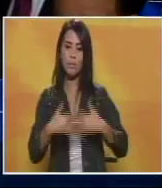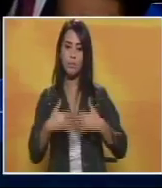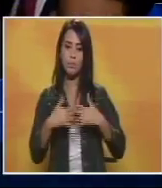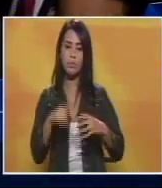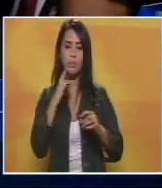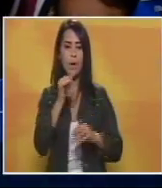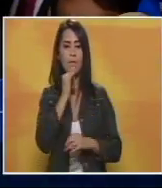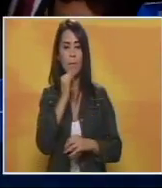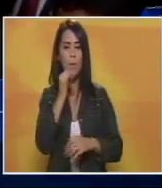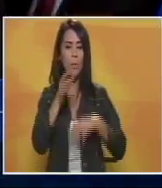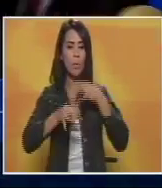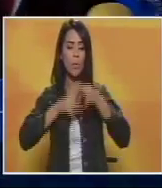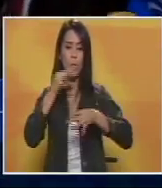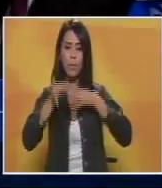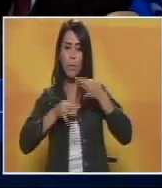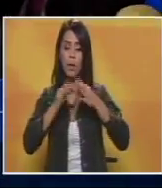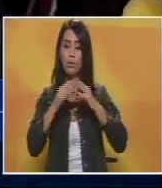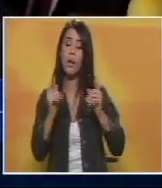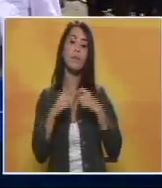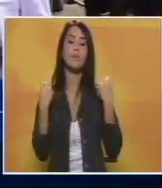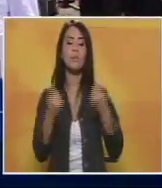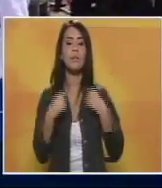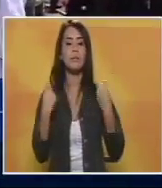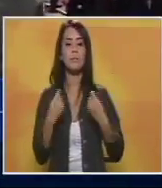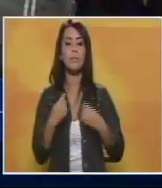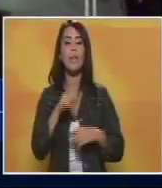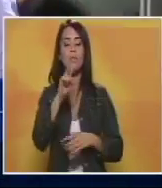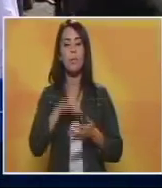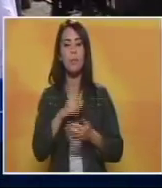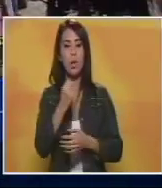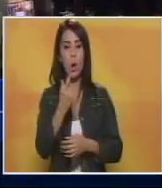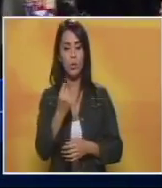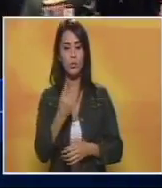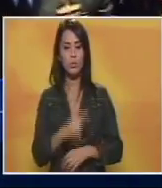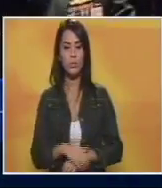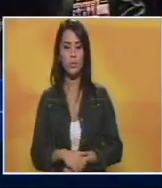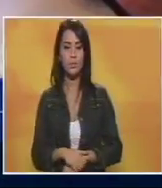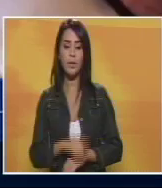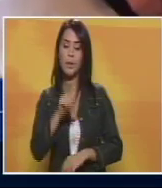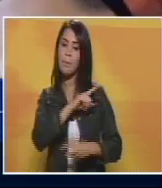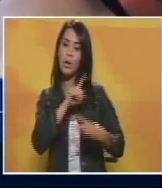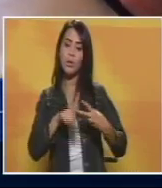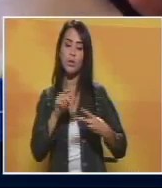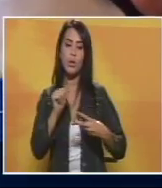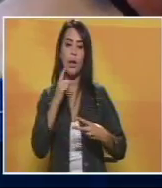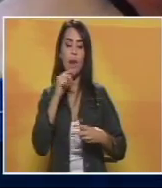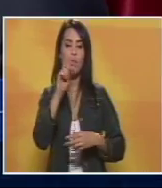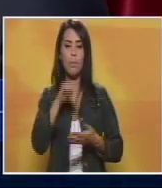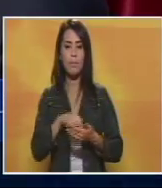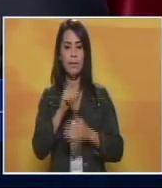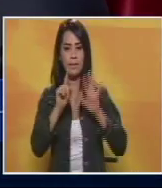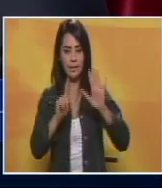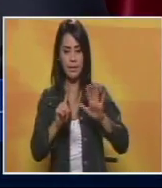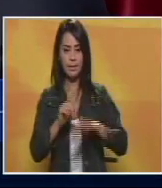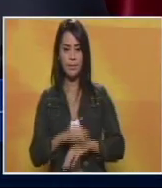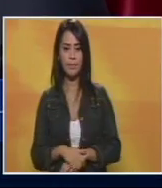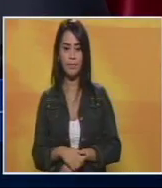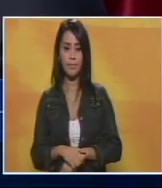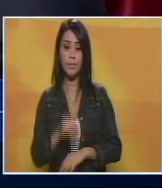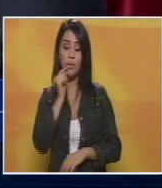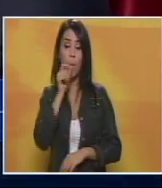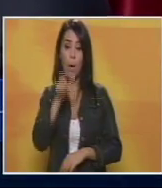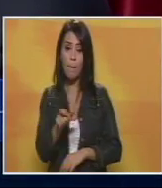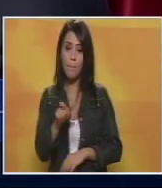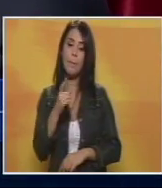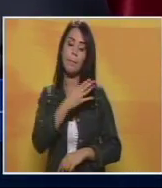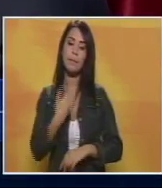los aportes a las contiendas electorales de Kuczynski y Toledo en 2011 y a la de Alan García en 2006. En el caso de Kuczynski,